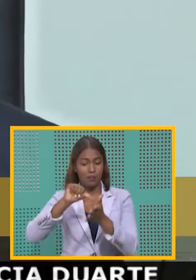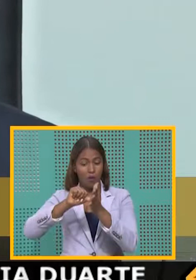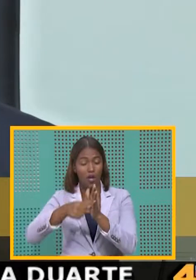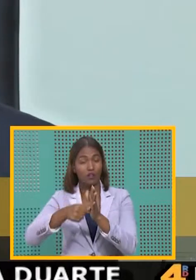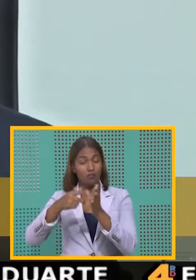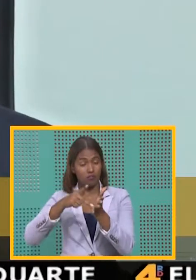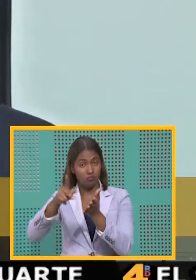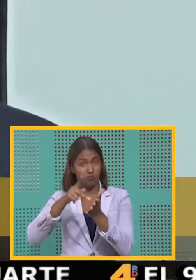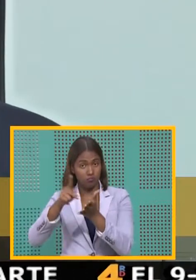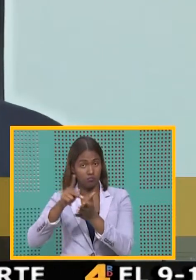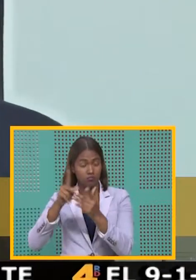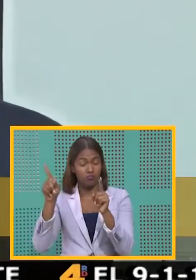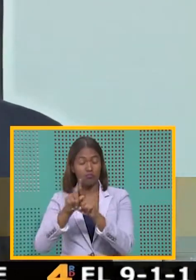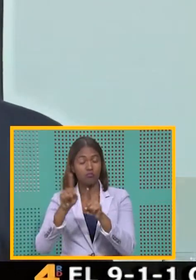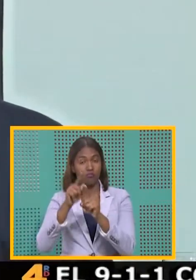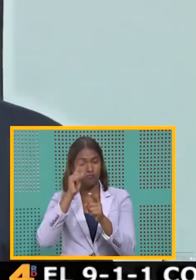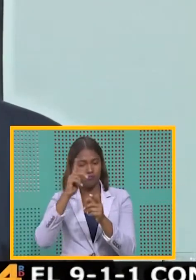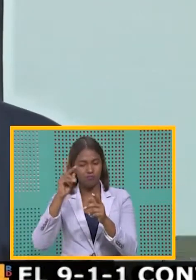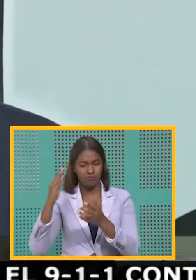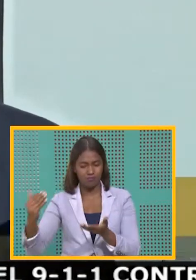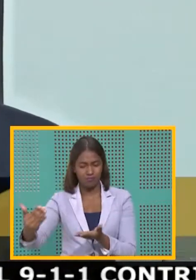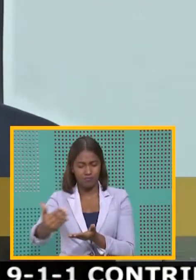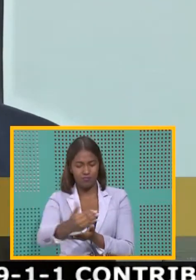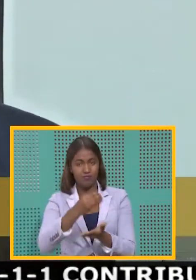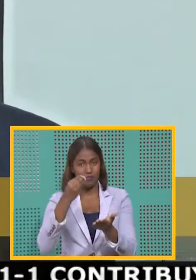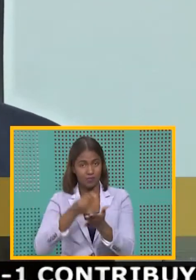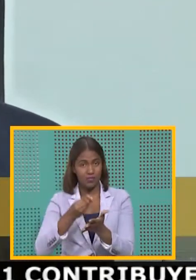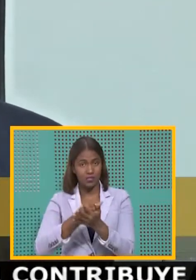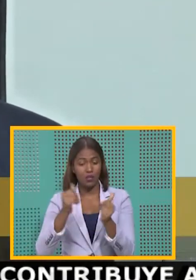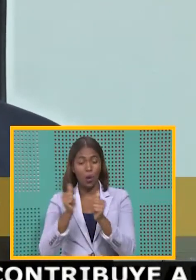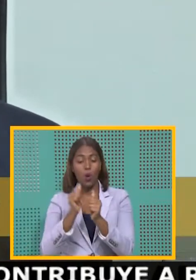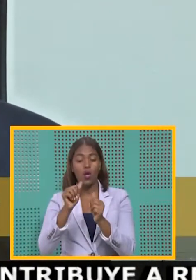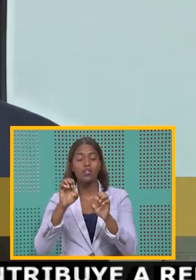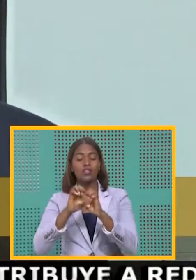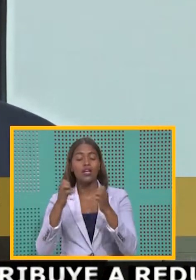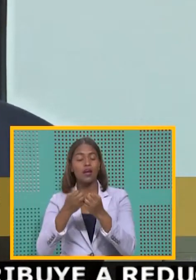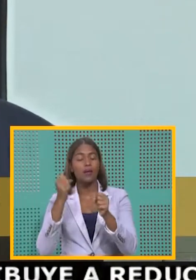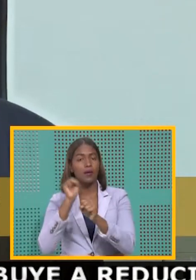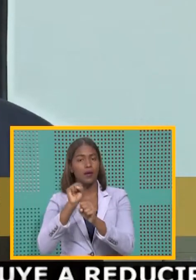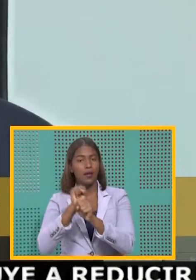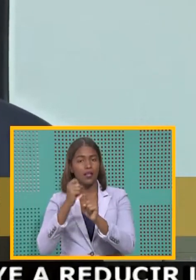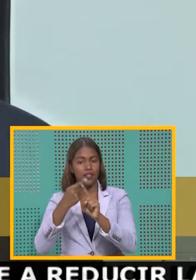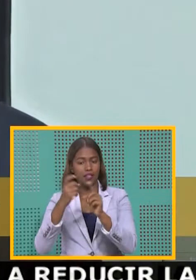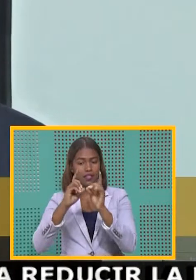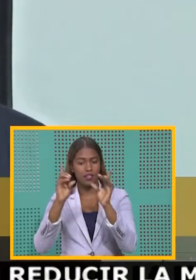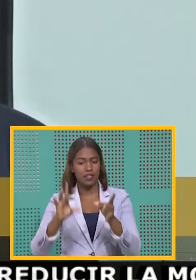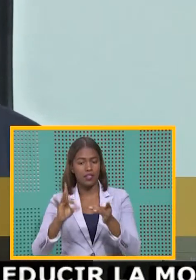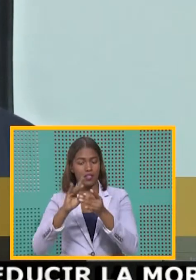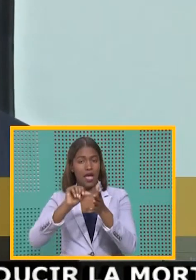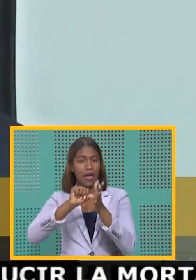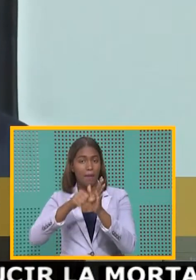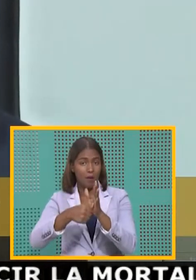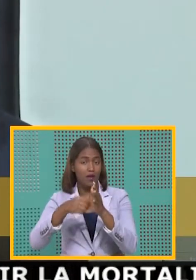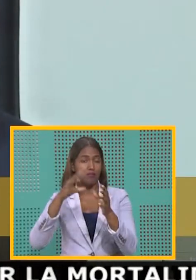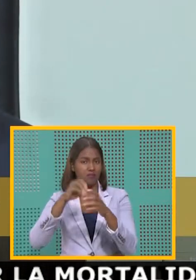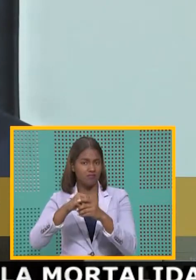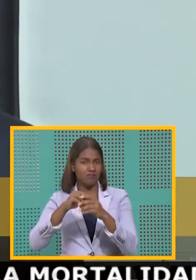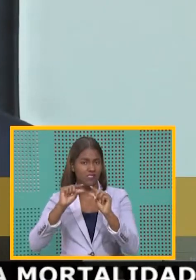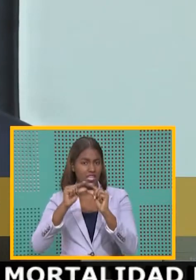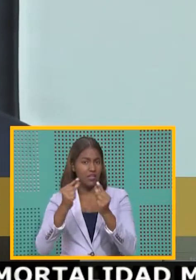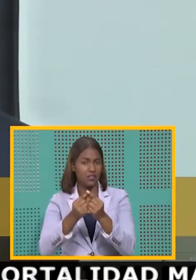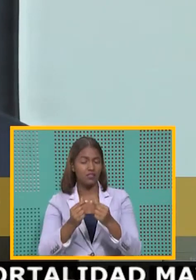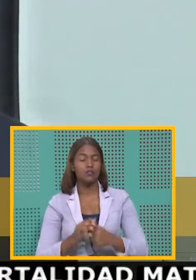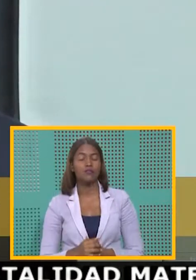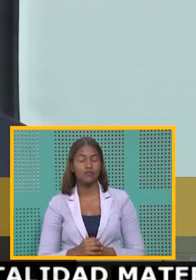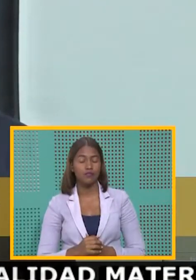Recaudaciones, Silvia Báez, y con el equipo ejecutivo de la Dirección General de Impuestos Internos.